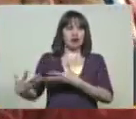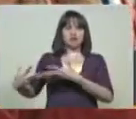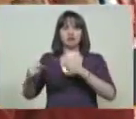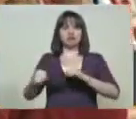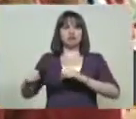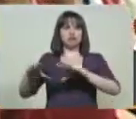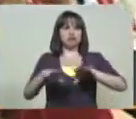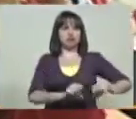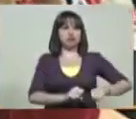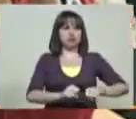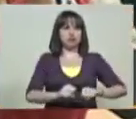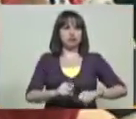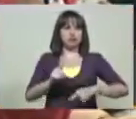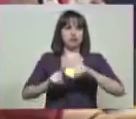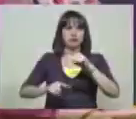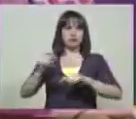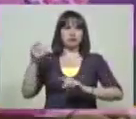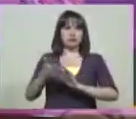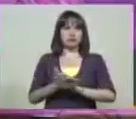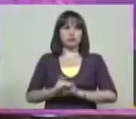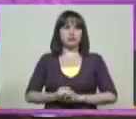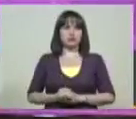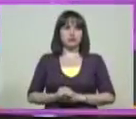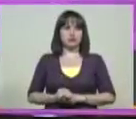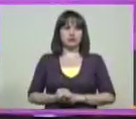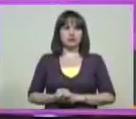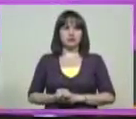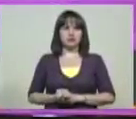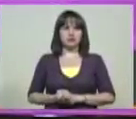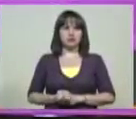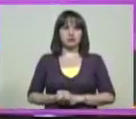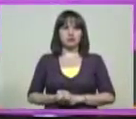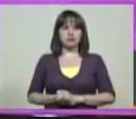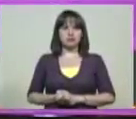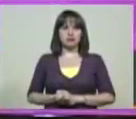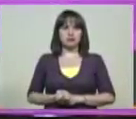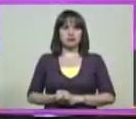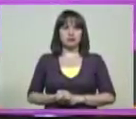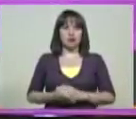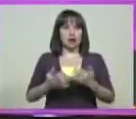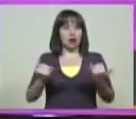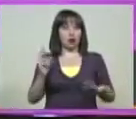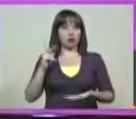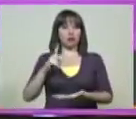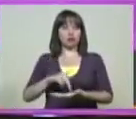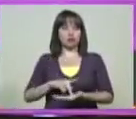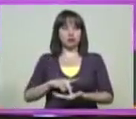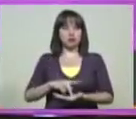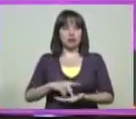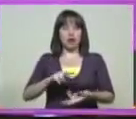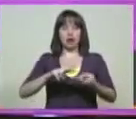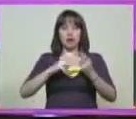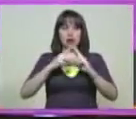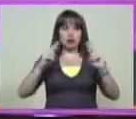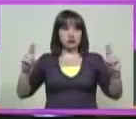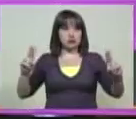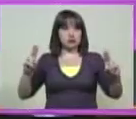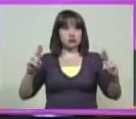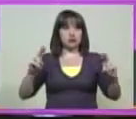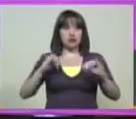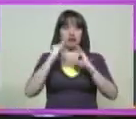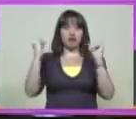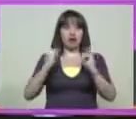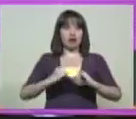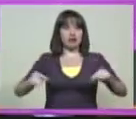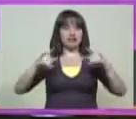son cuentos hay gente que cree que es un cuento como estamos de pie como estamos en paz y como estamos felices